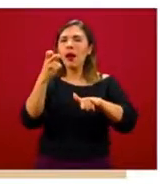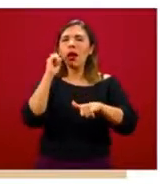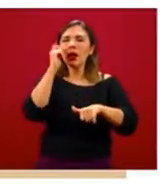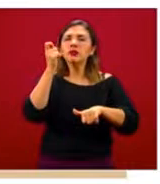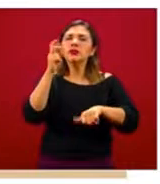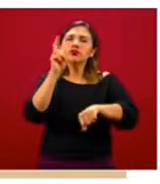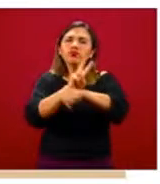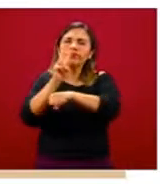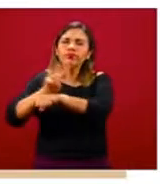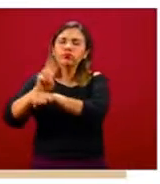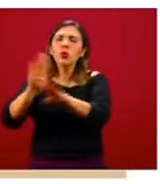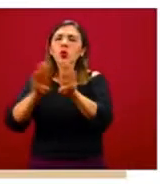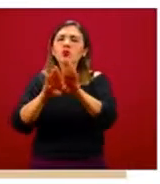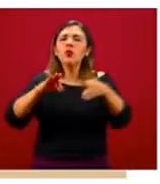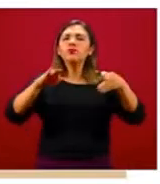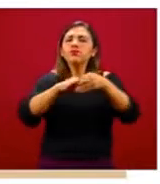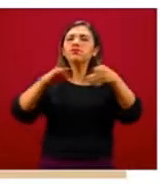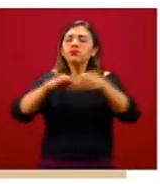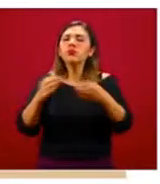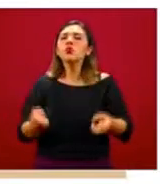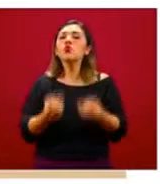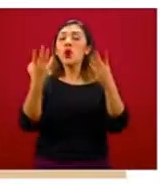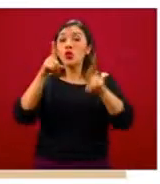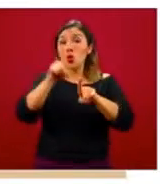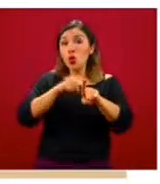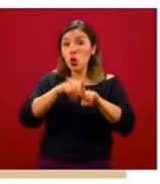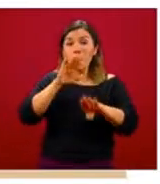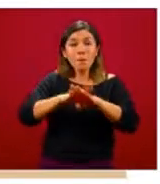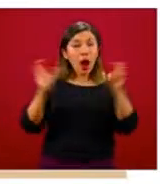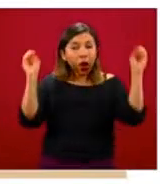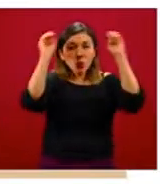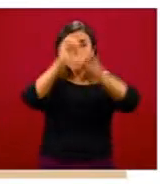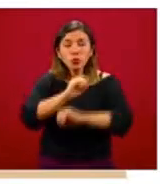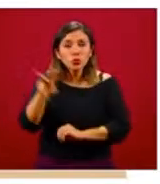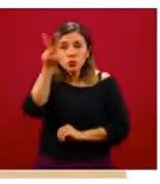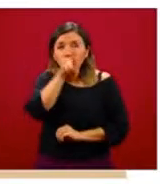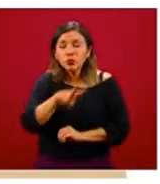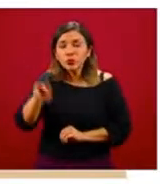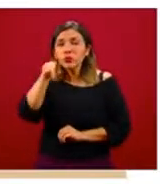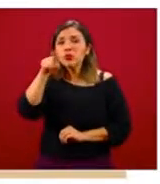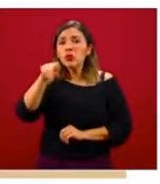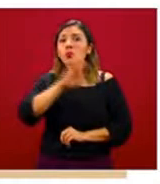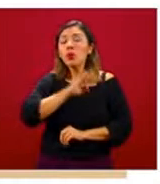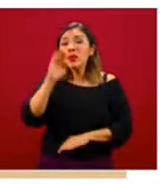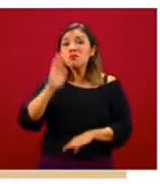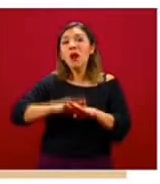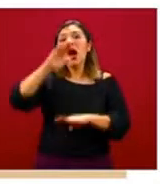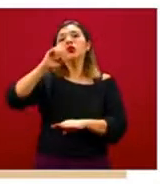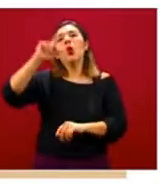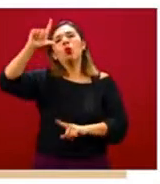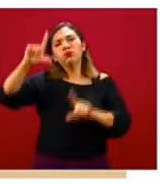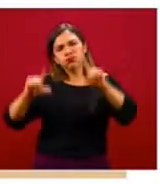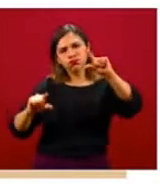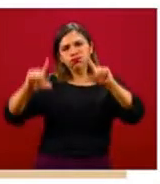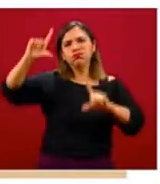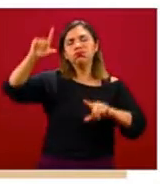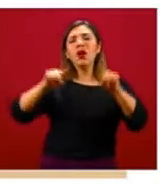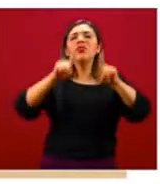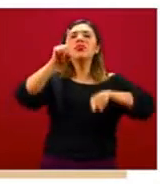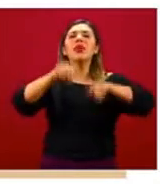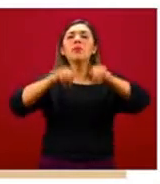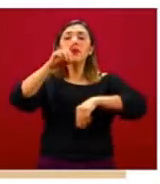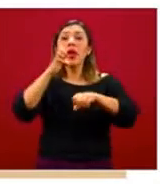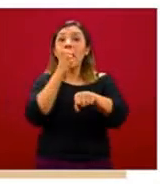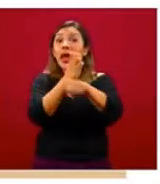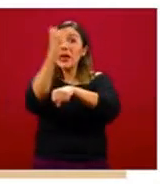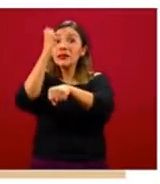más que es una cases. tasa de This is incidencia, also a y los mobile colores más map, oscuros pueden but estar o also has to do incrementándose o with the disminuyendo, incidency. We can see dependiendo that the si en la darker